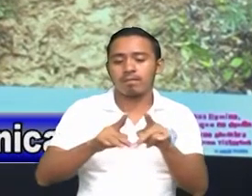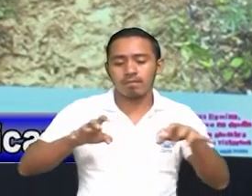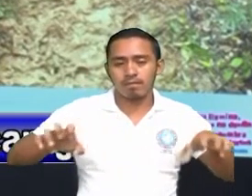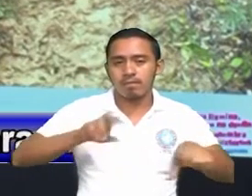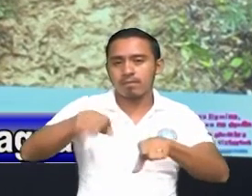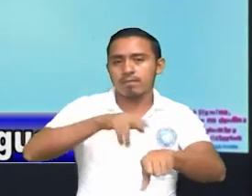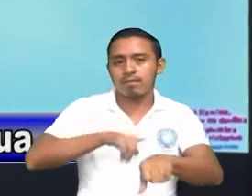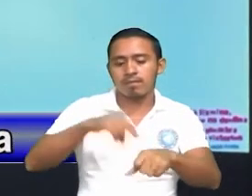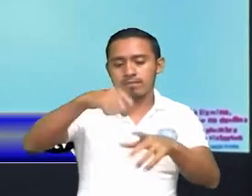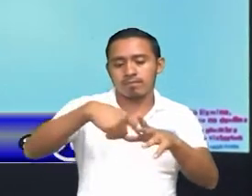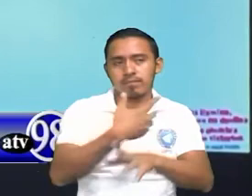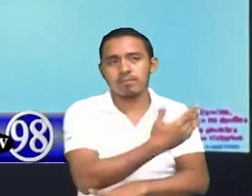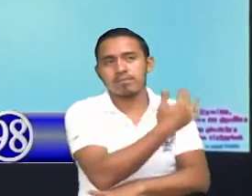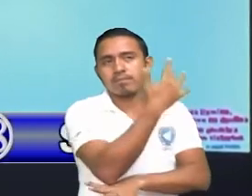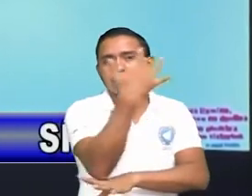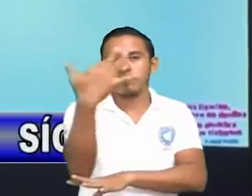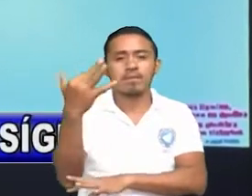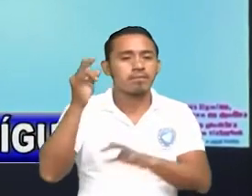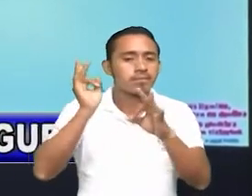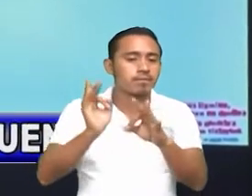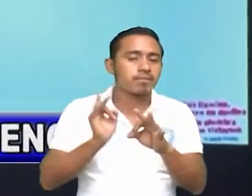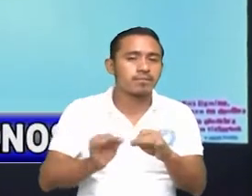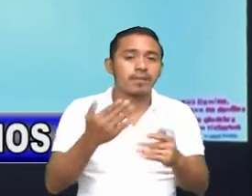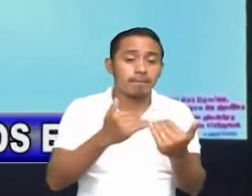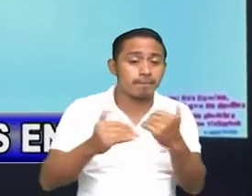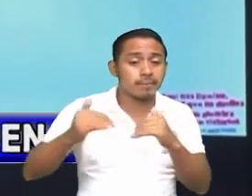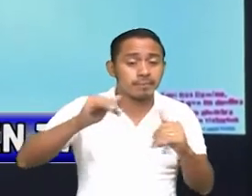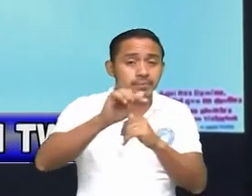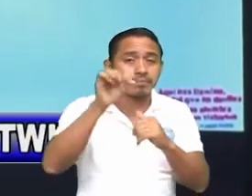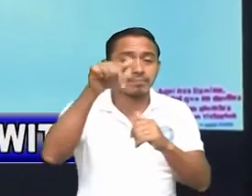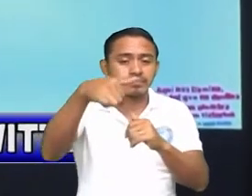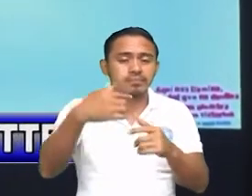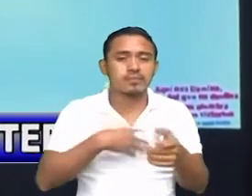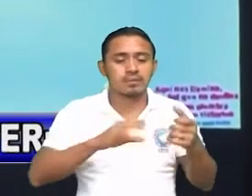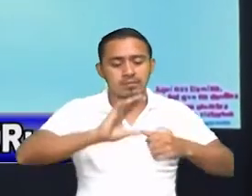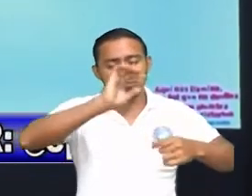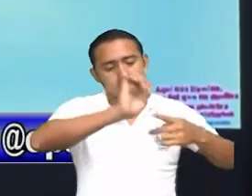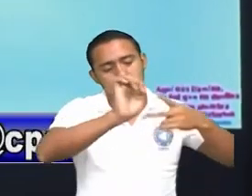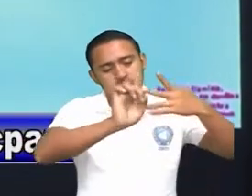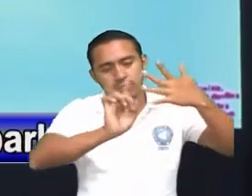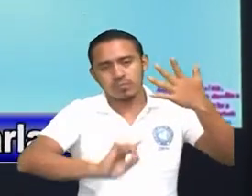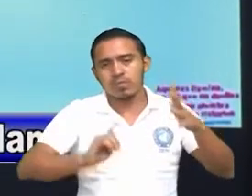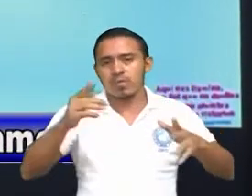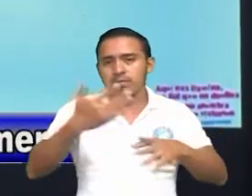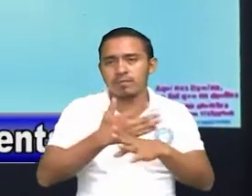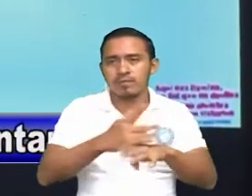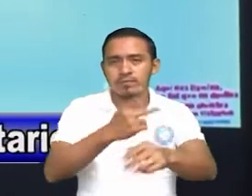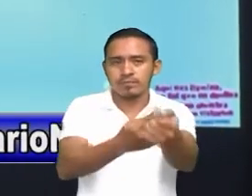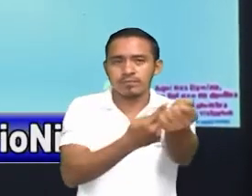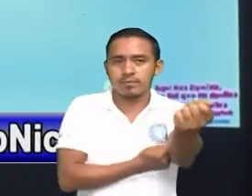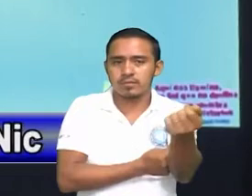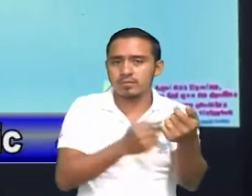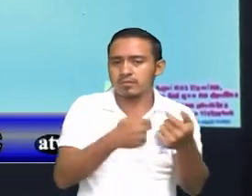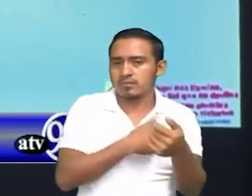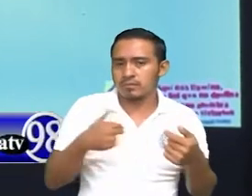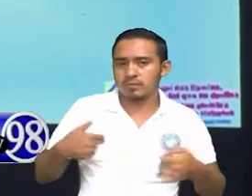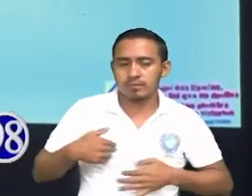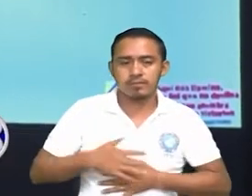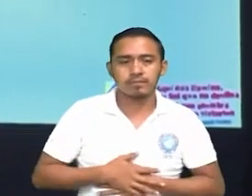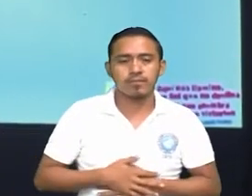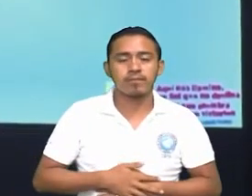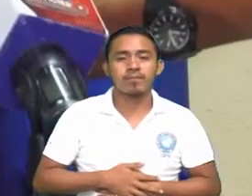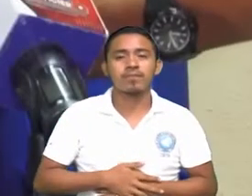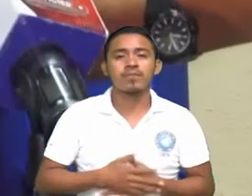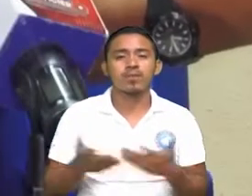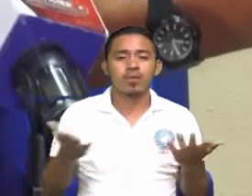de Reforestación y para la restitución de especies intervenidas en cada uno de los proyectos que han ejecutado. En el marco